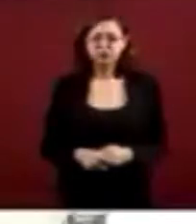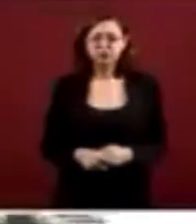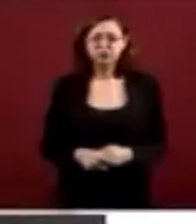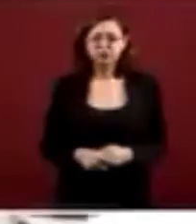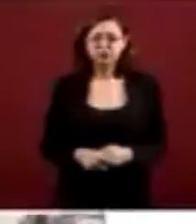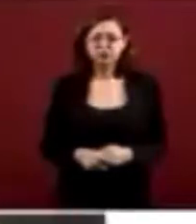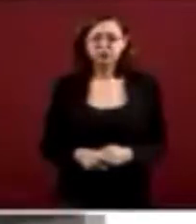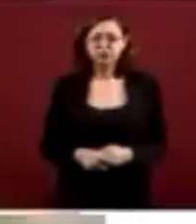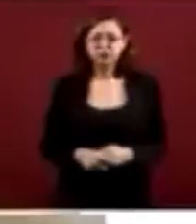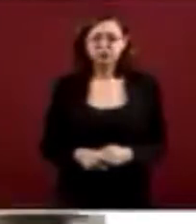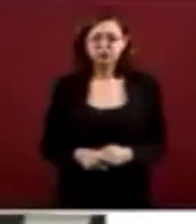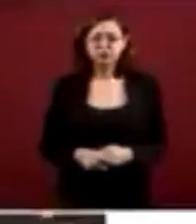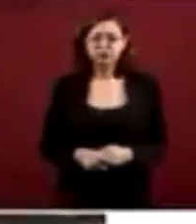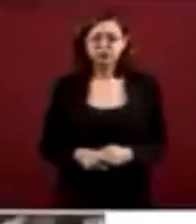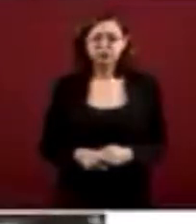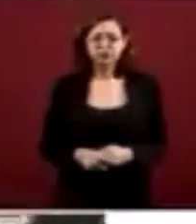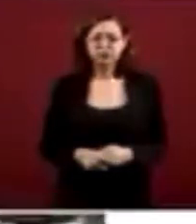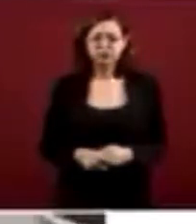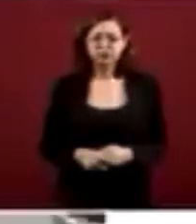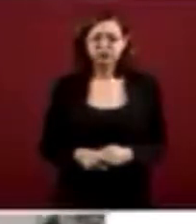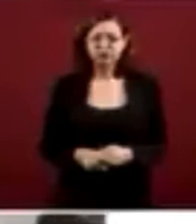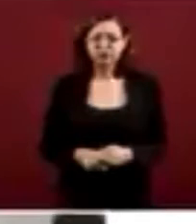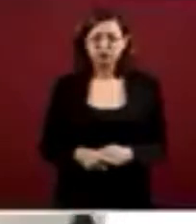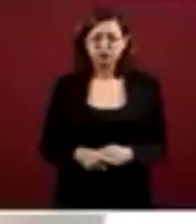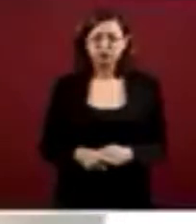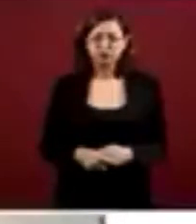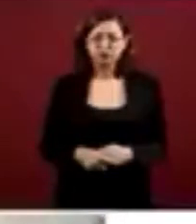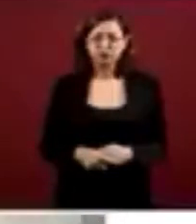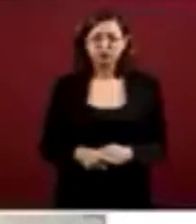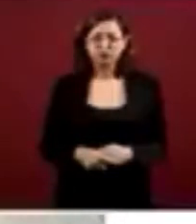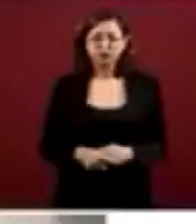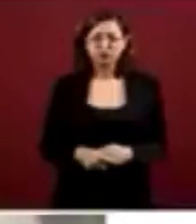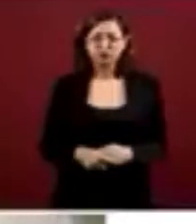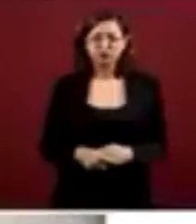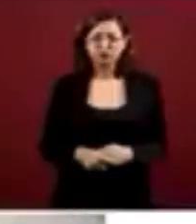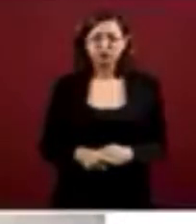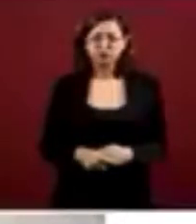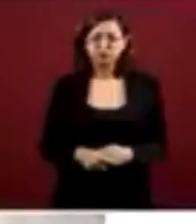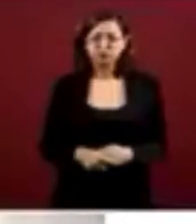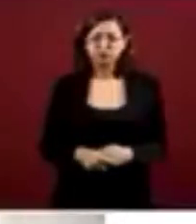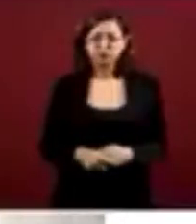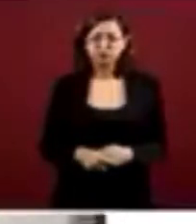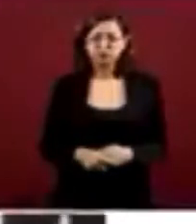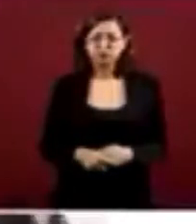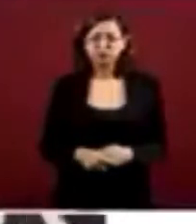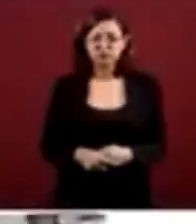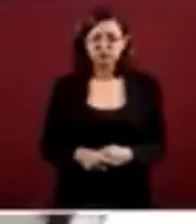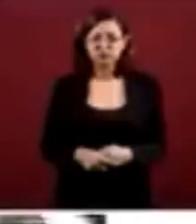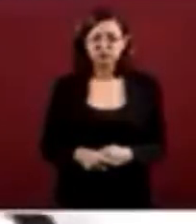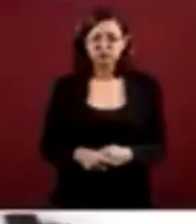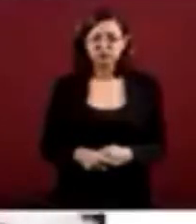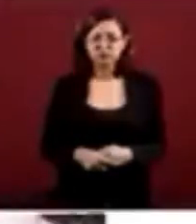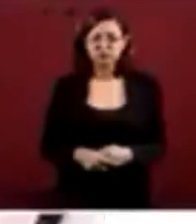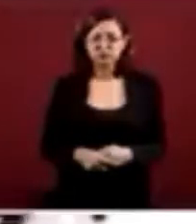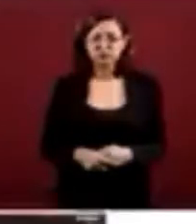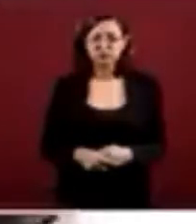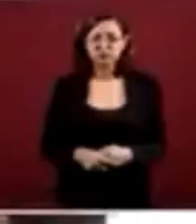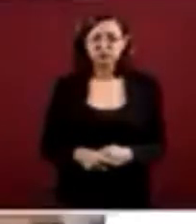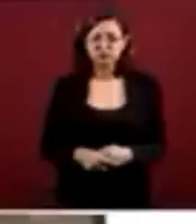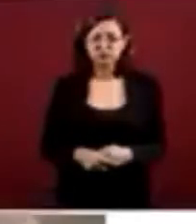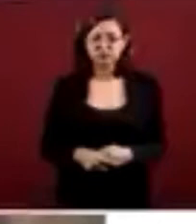tranquilo, tranquilo. Pase, por favor, pase, por favor. Salga, los tres, tranquilo, aquí, señor. Fuera,